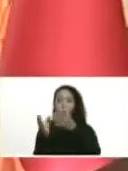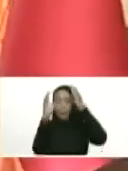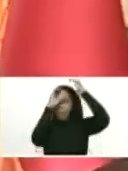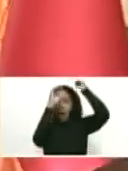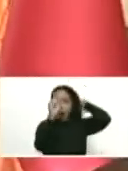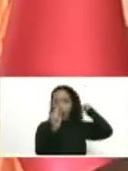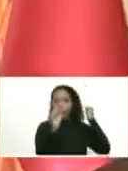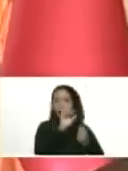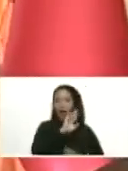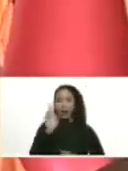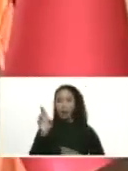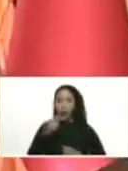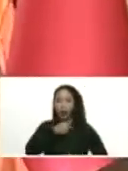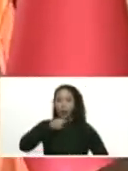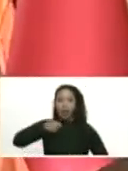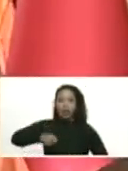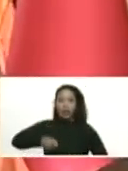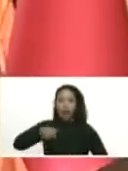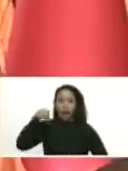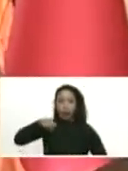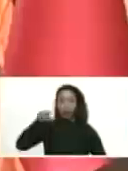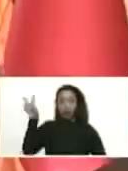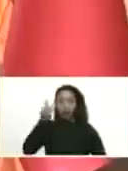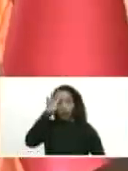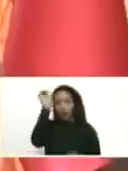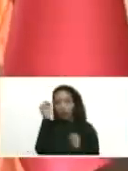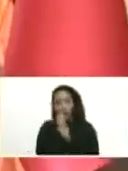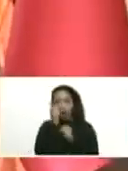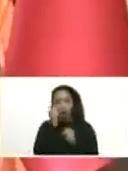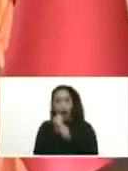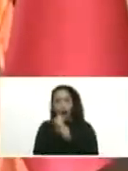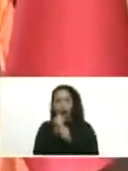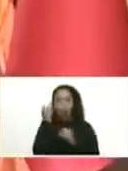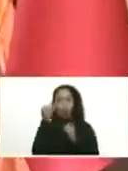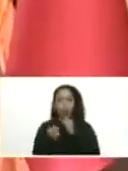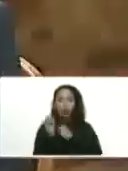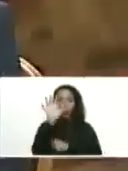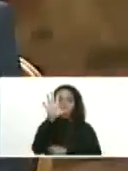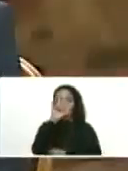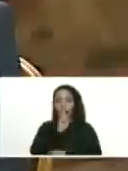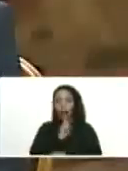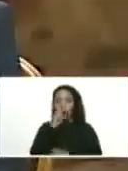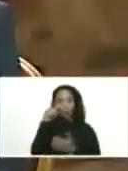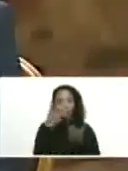China en Venezuela durante los últimos 5 años.